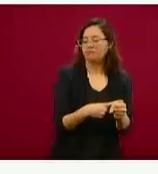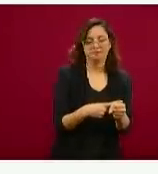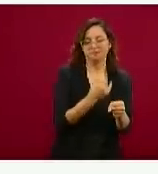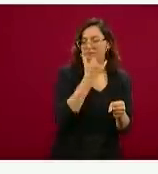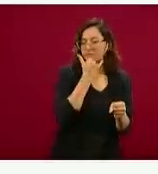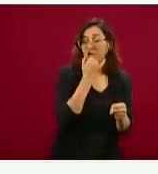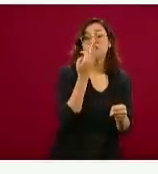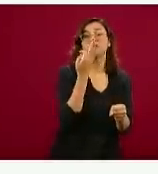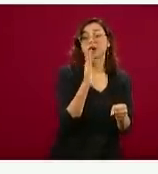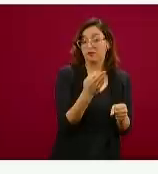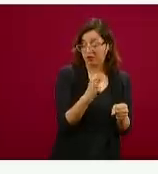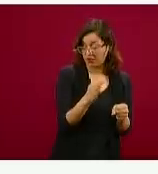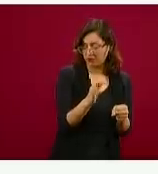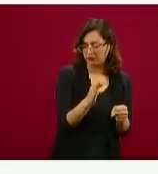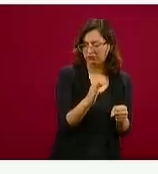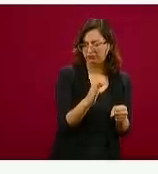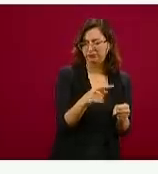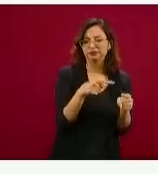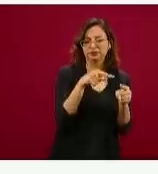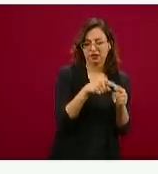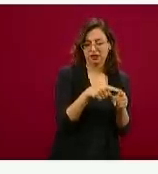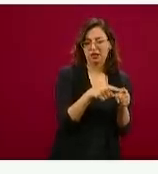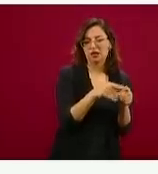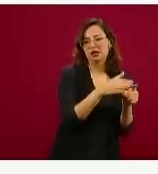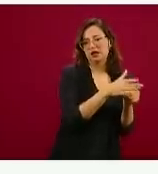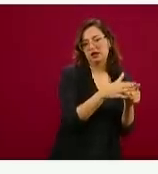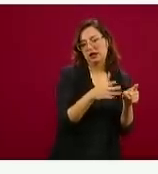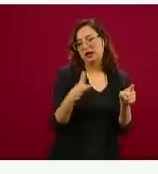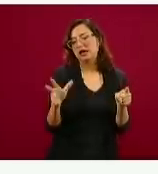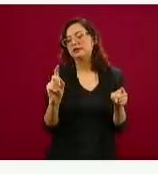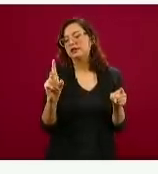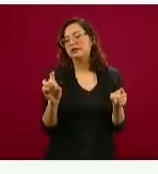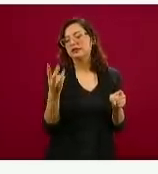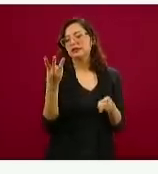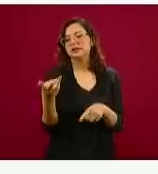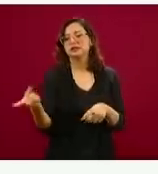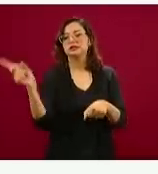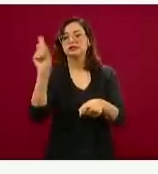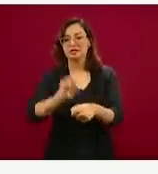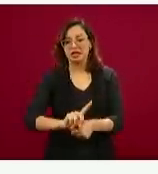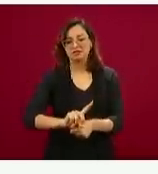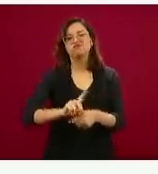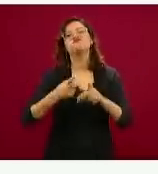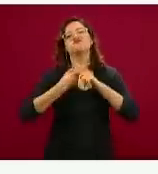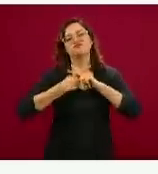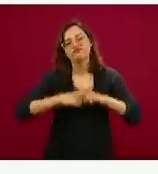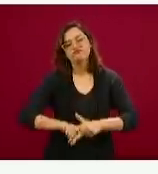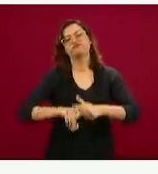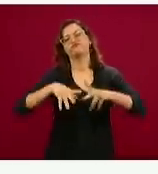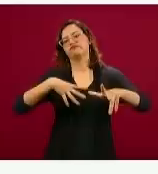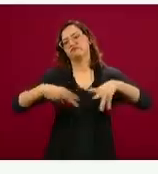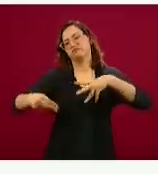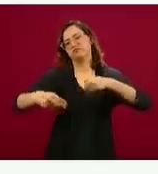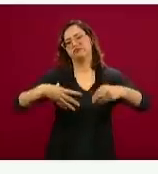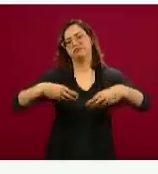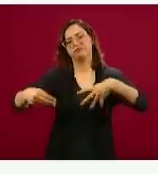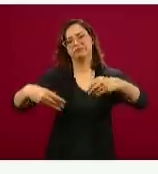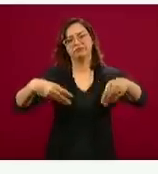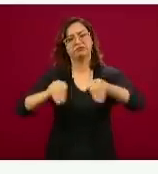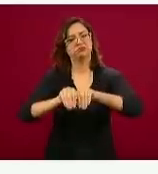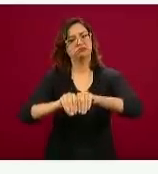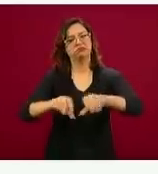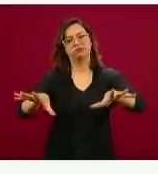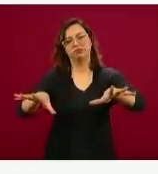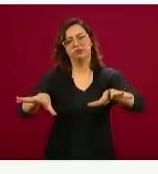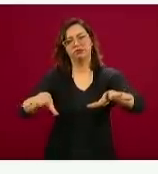febrero de este año, y pasaron 33 días hasta que llegó a esta fase de ascenso